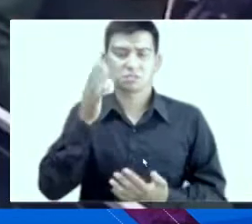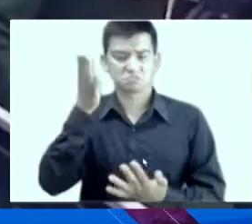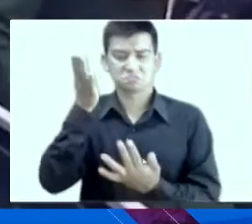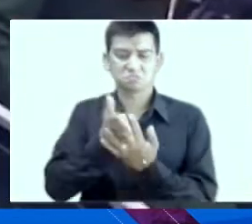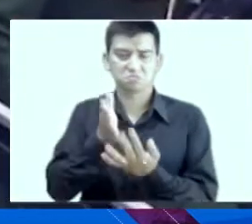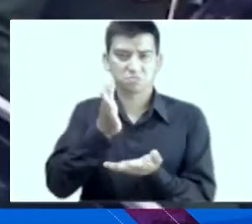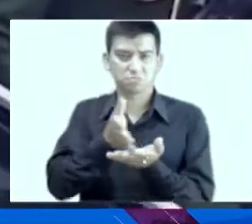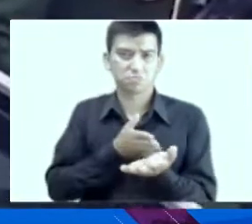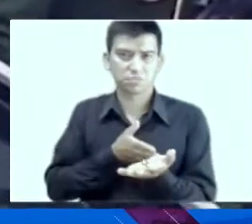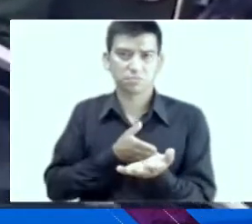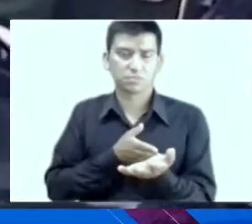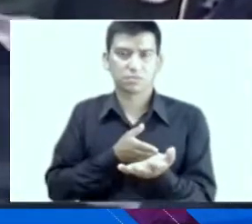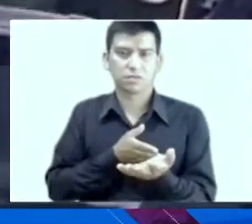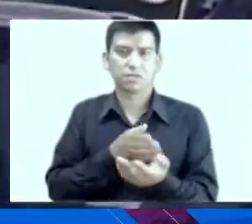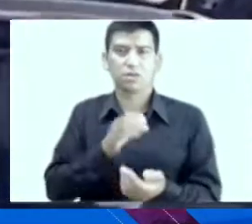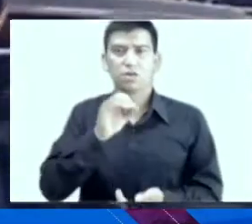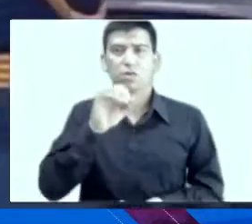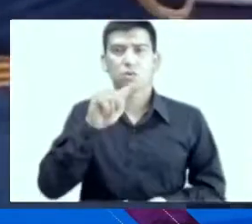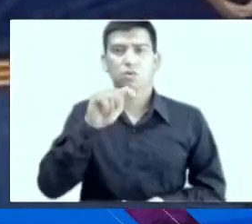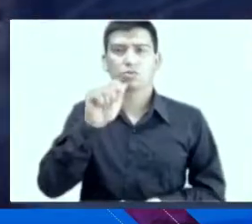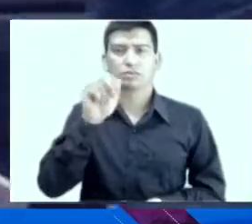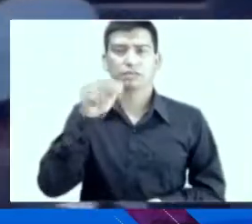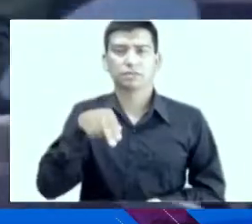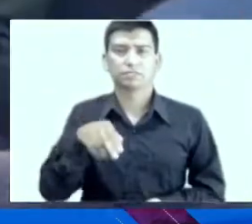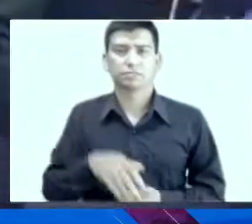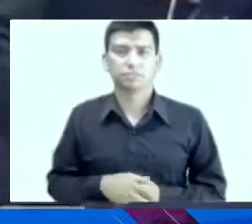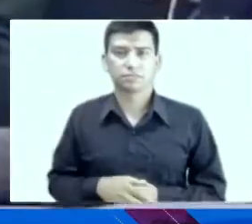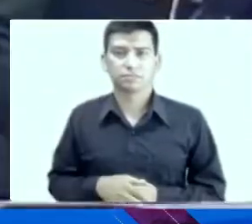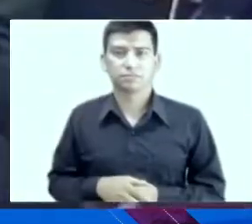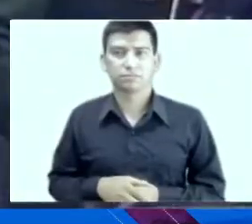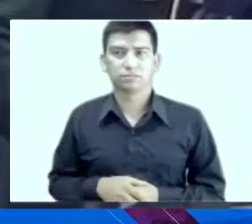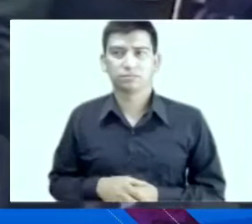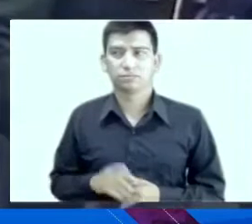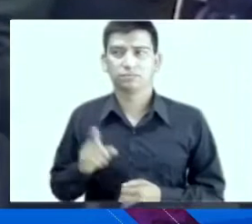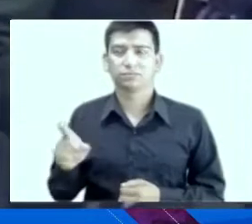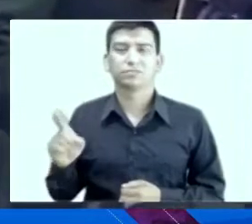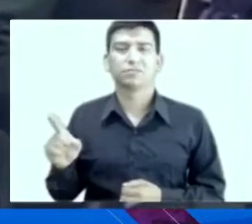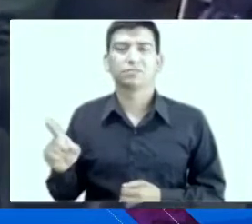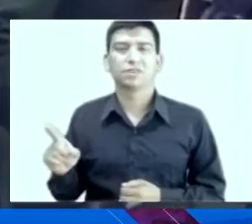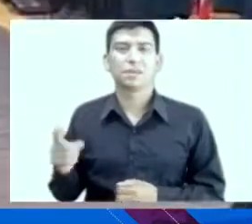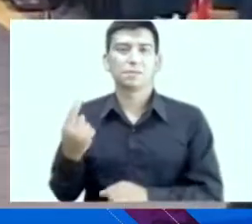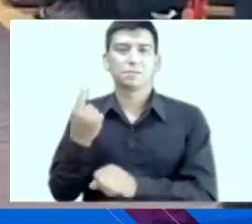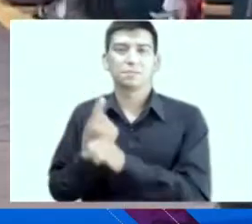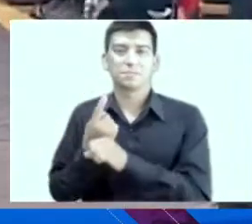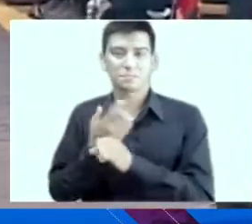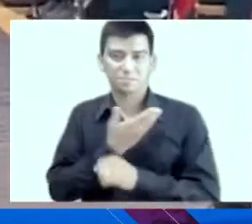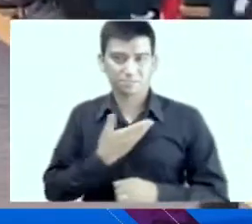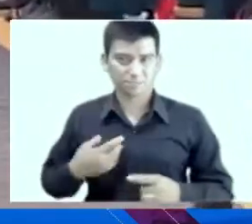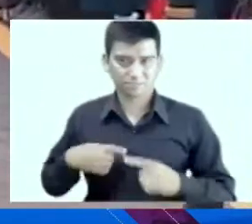de la OTAN, tras producirse un encuentro entre el primer ministro de Hungría, Viktor Orbán,